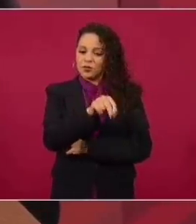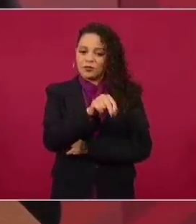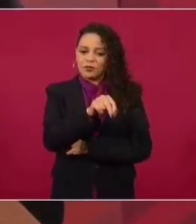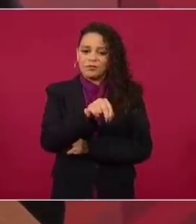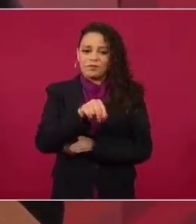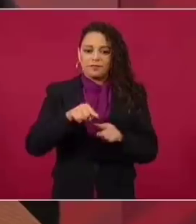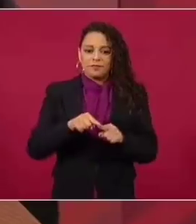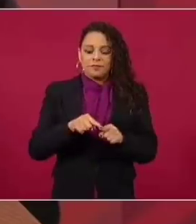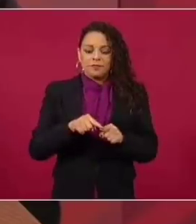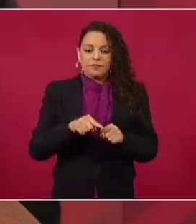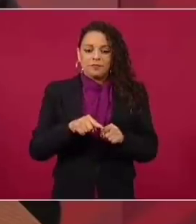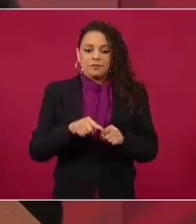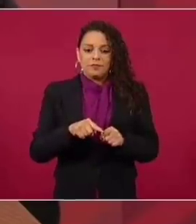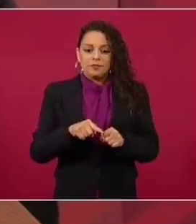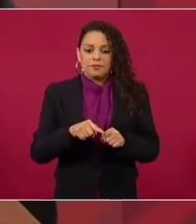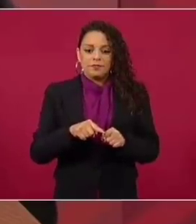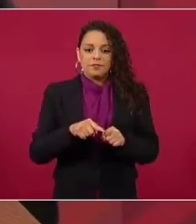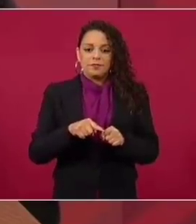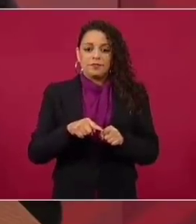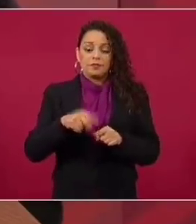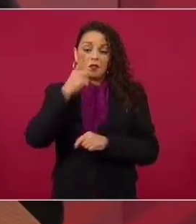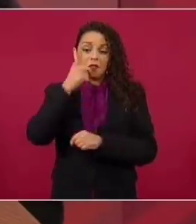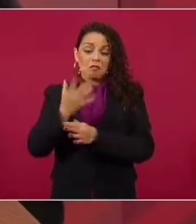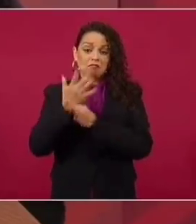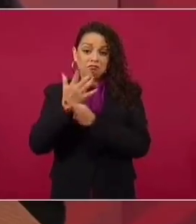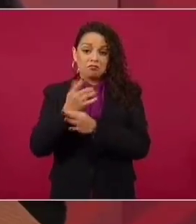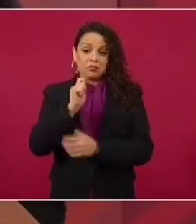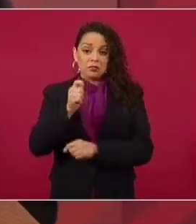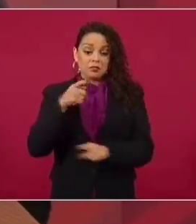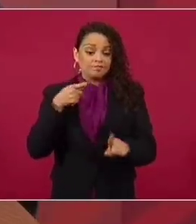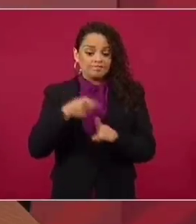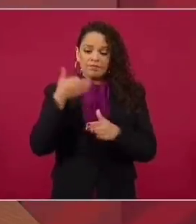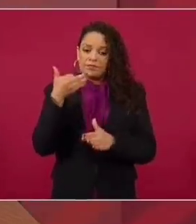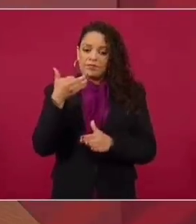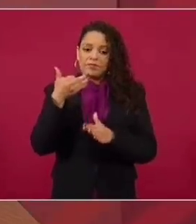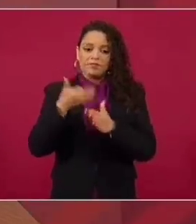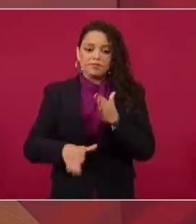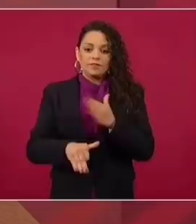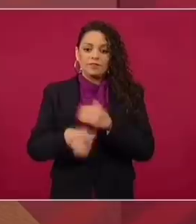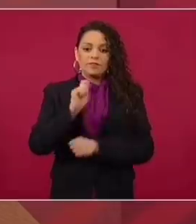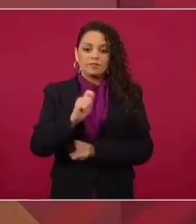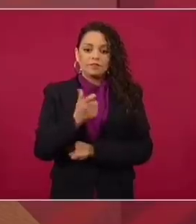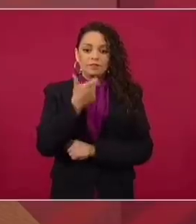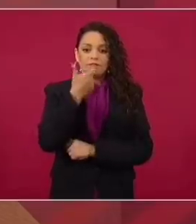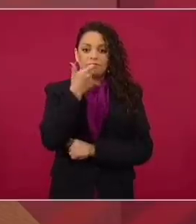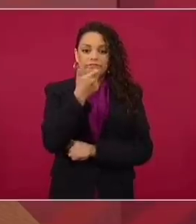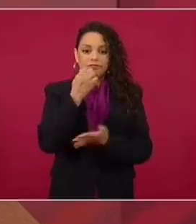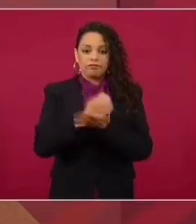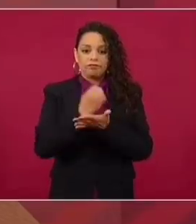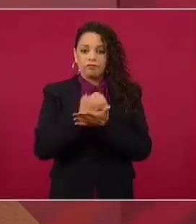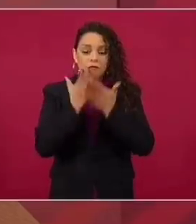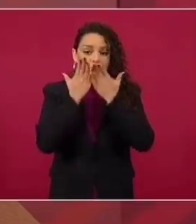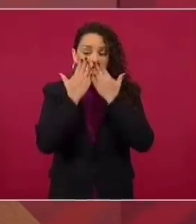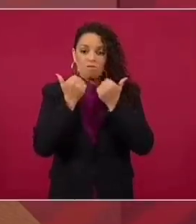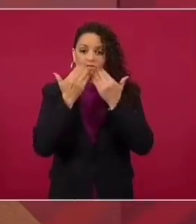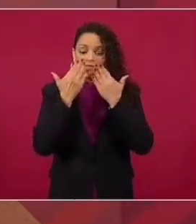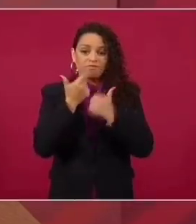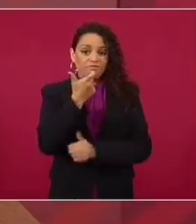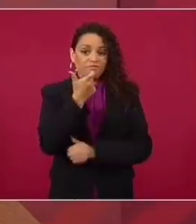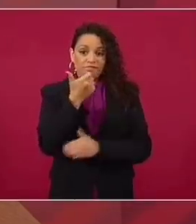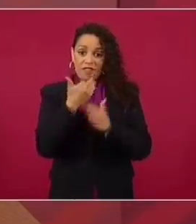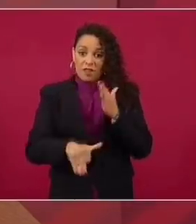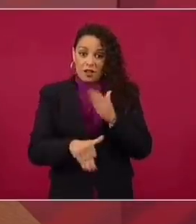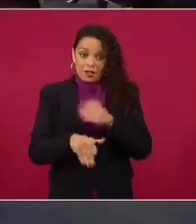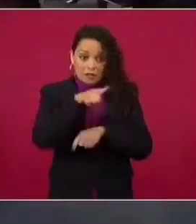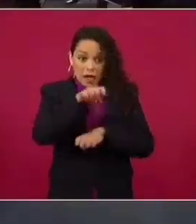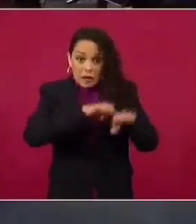con el señalamiento de que no tenía solvencia económica la empresa